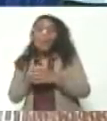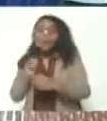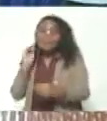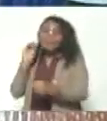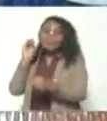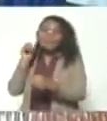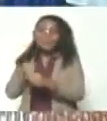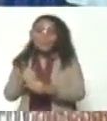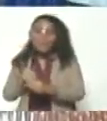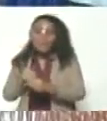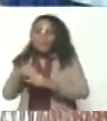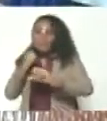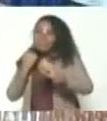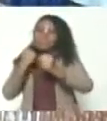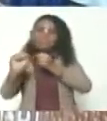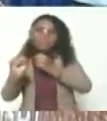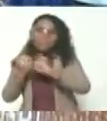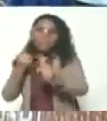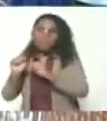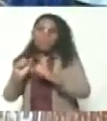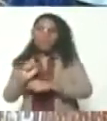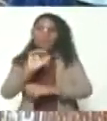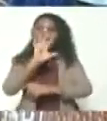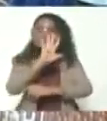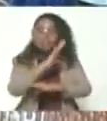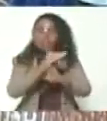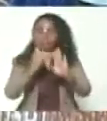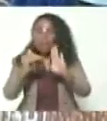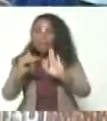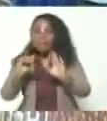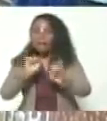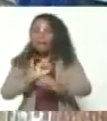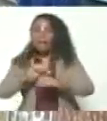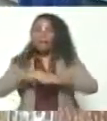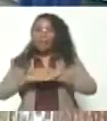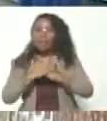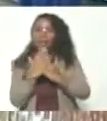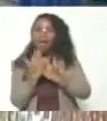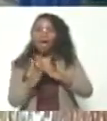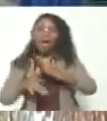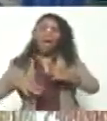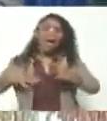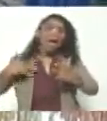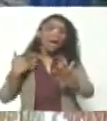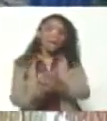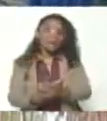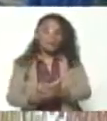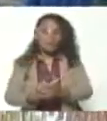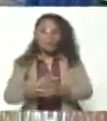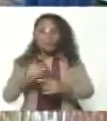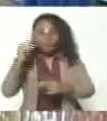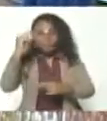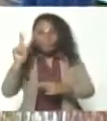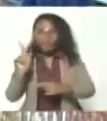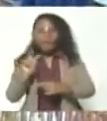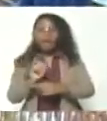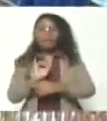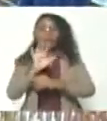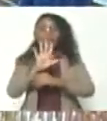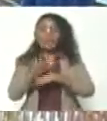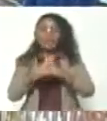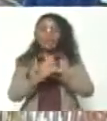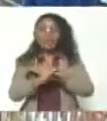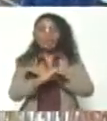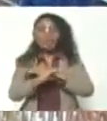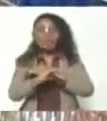combatir y combatieron desde las 5:30 de la mañana hasta el otro día, a las 5:30 de la mañana, 24 horas